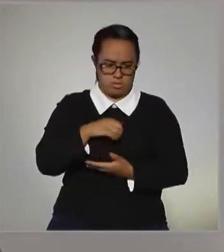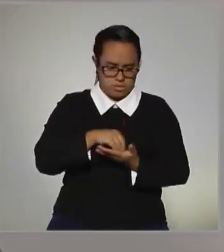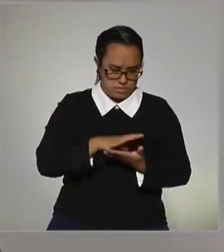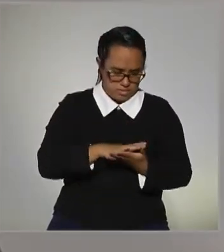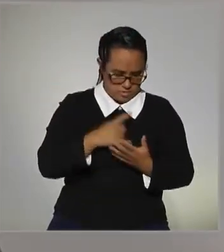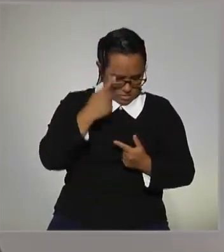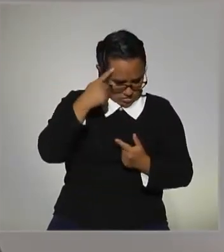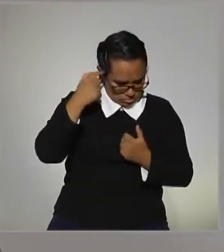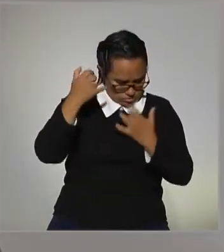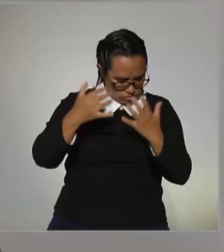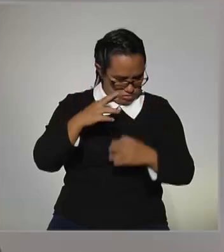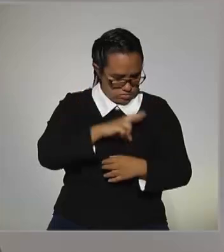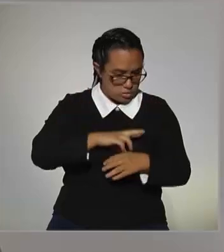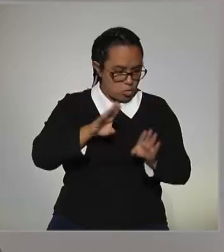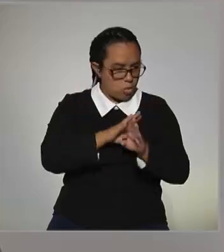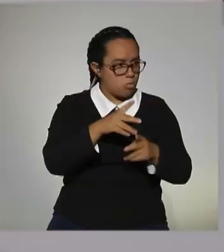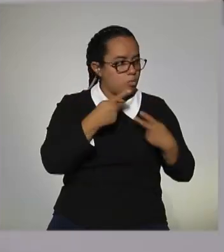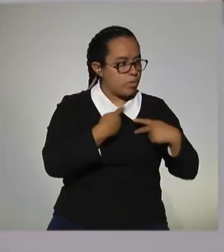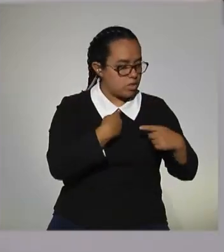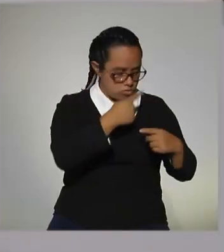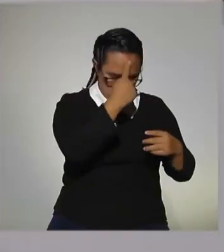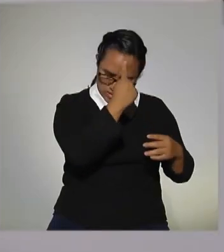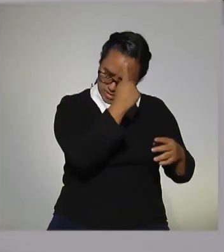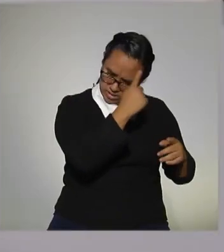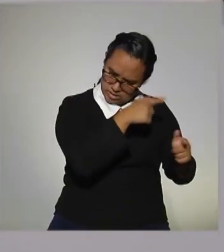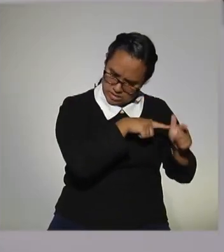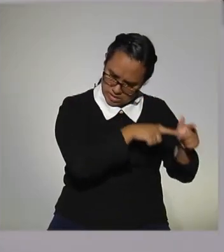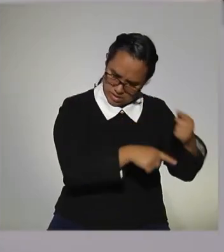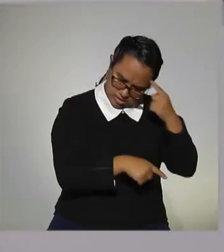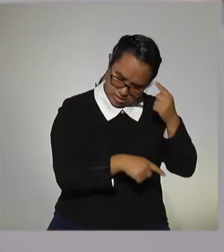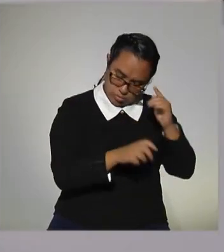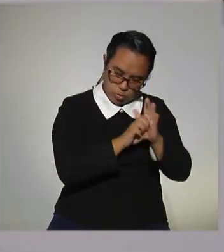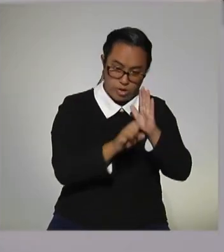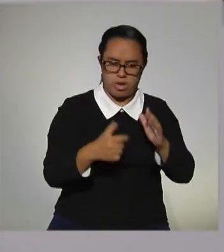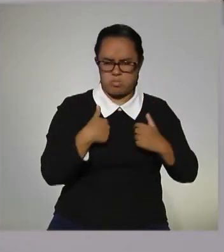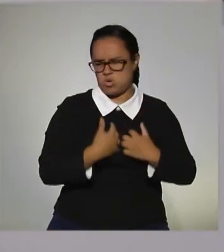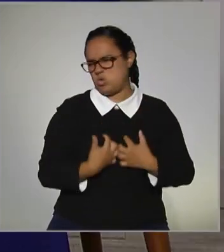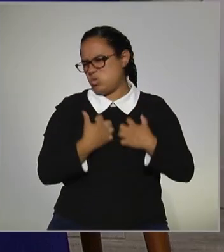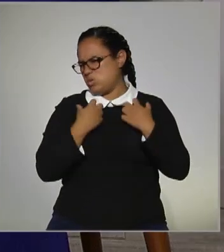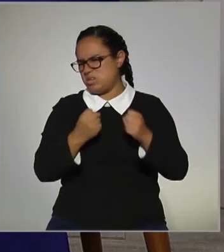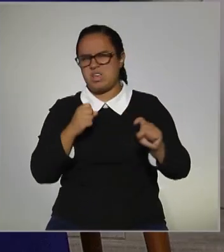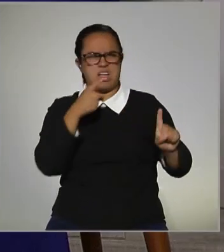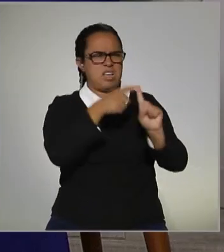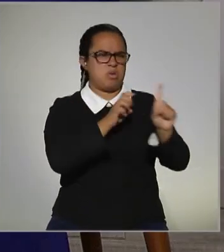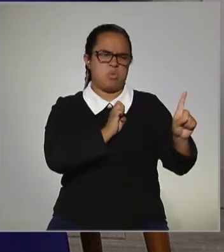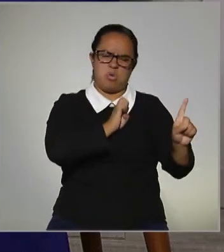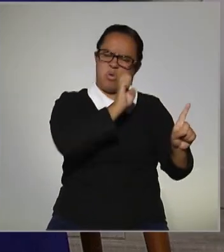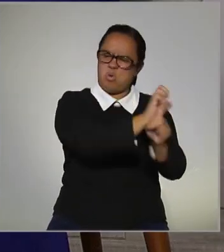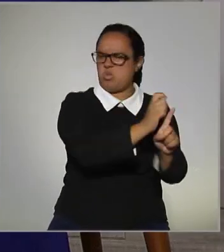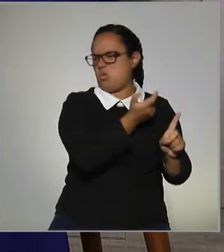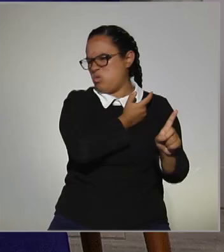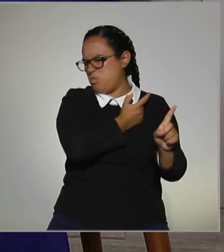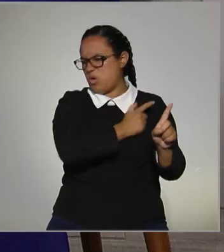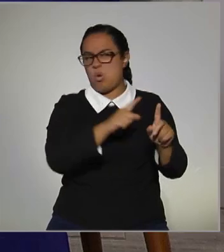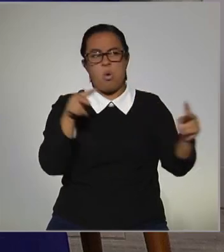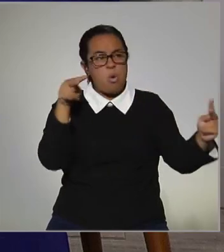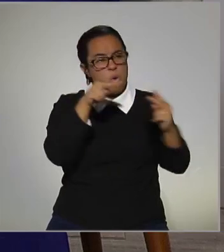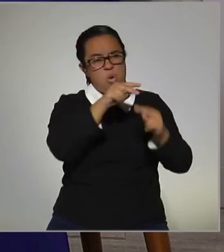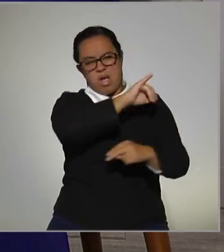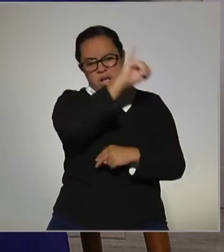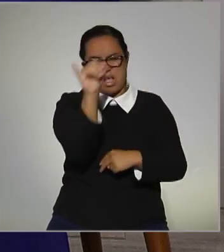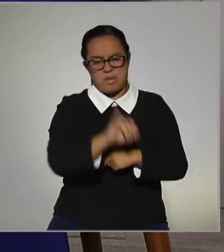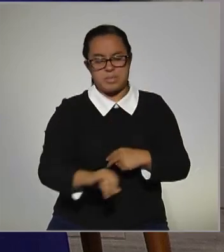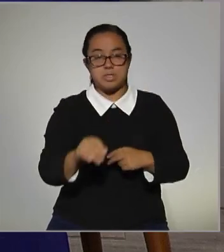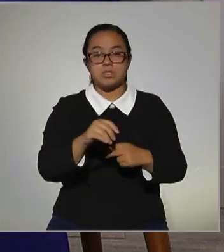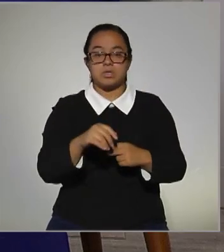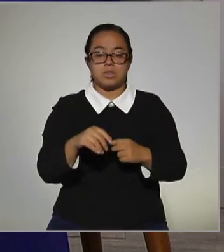más enganchado que nunca a alguien, ¿no? O sea, normalmente lo que uno dice es, estoy enojadísimo y lo odio o lo detesto a esta persona, ya no la quiero volver a ver en mi vida, y no